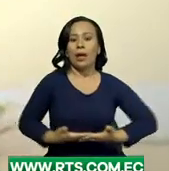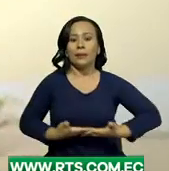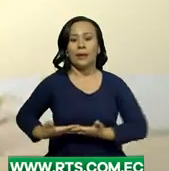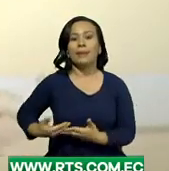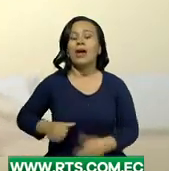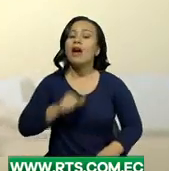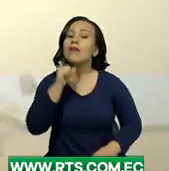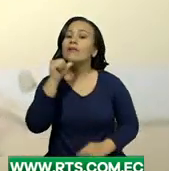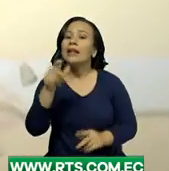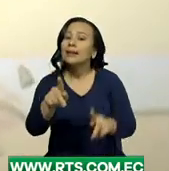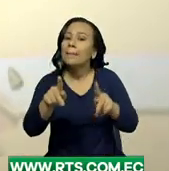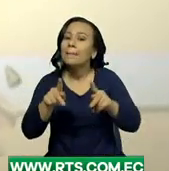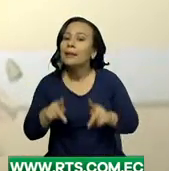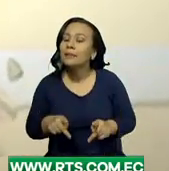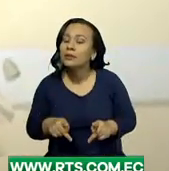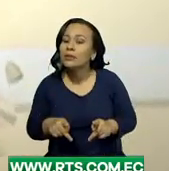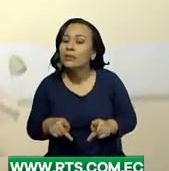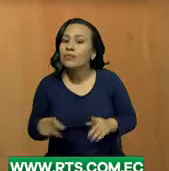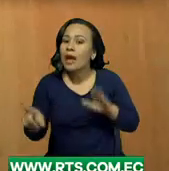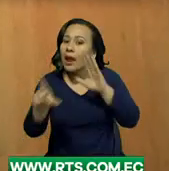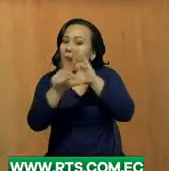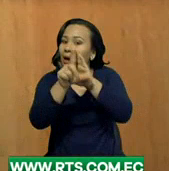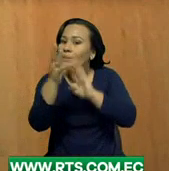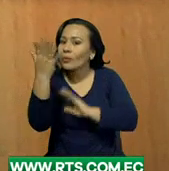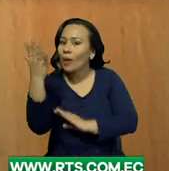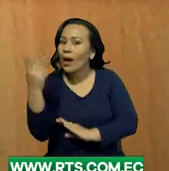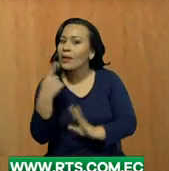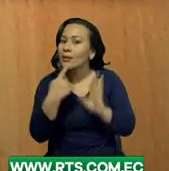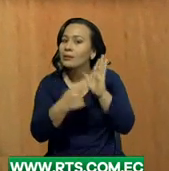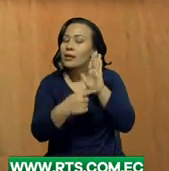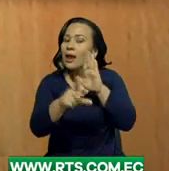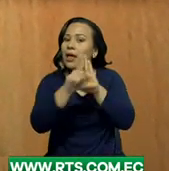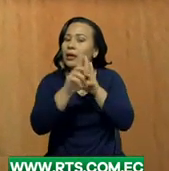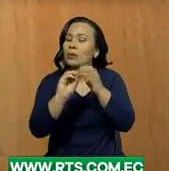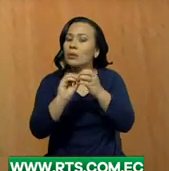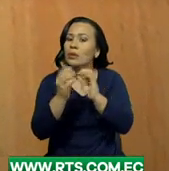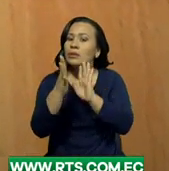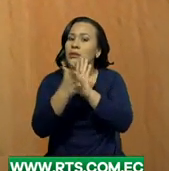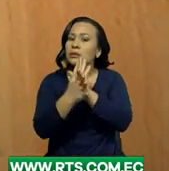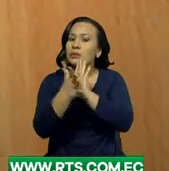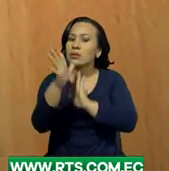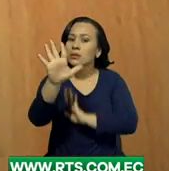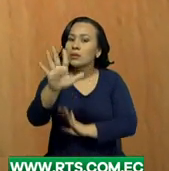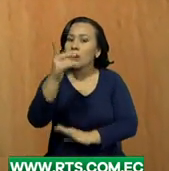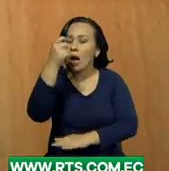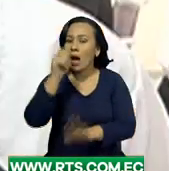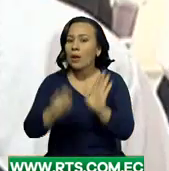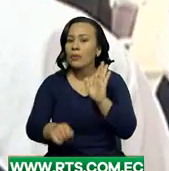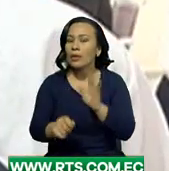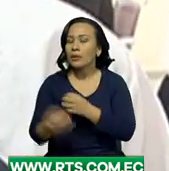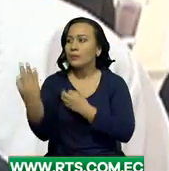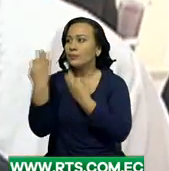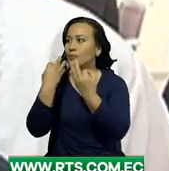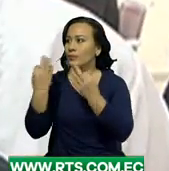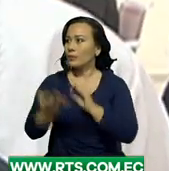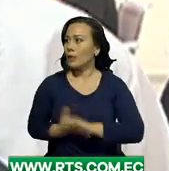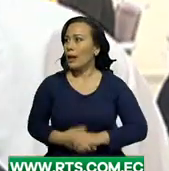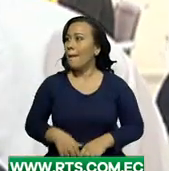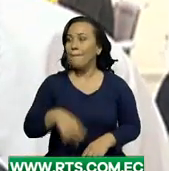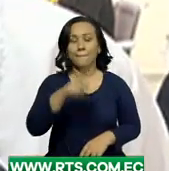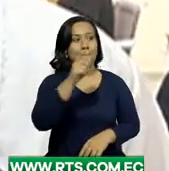Penal, en su artículo 91, numeral 5, según un entendido en la materia. Las personas que